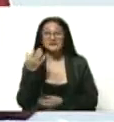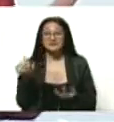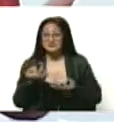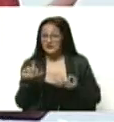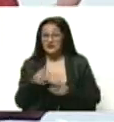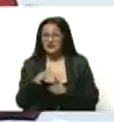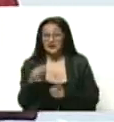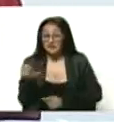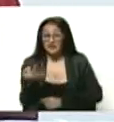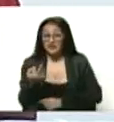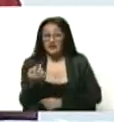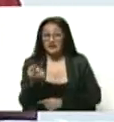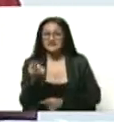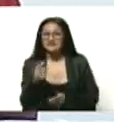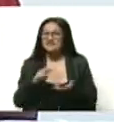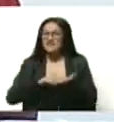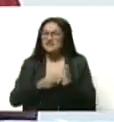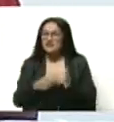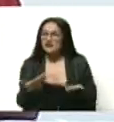realidad, eso es el reflejo.